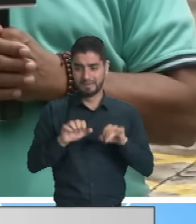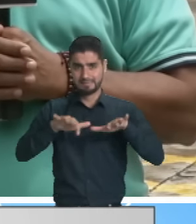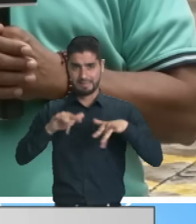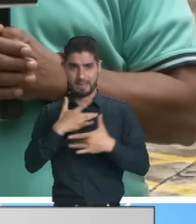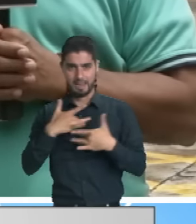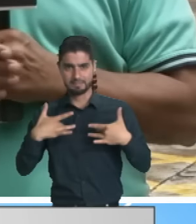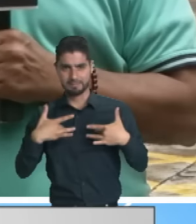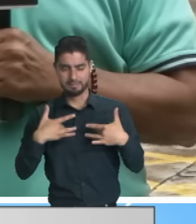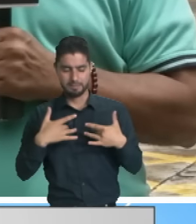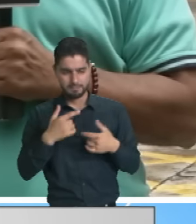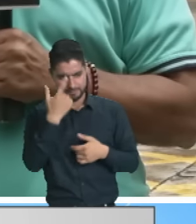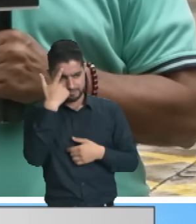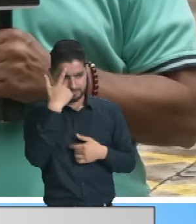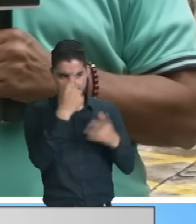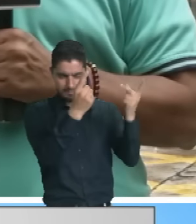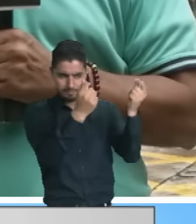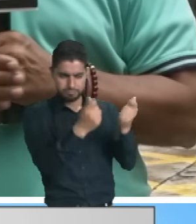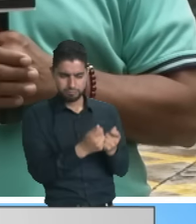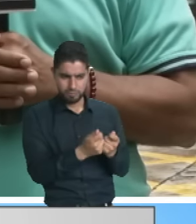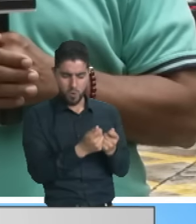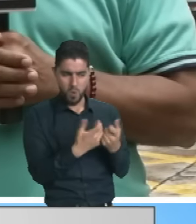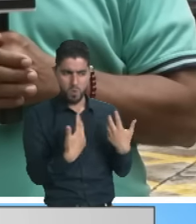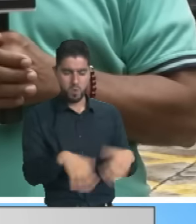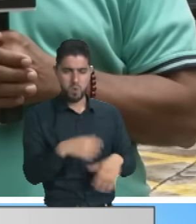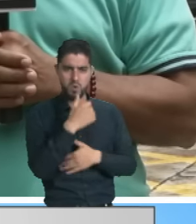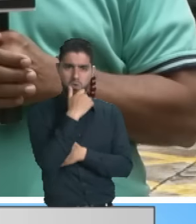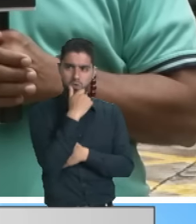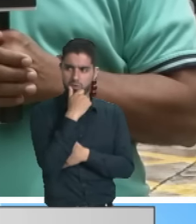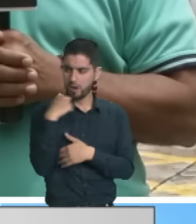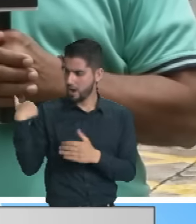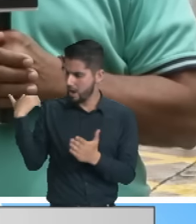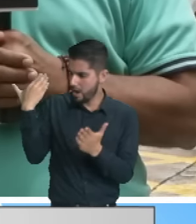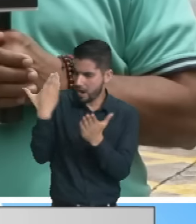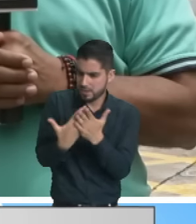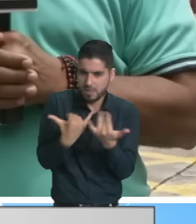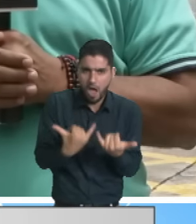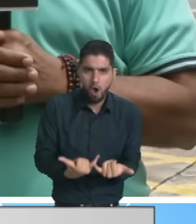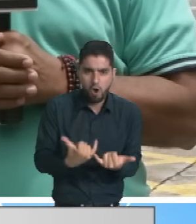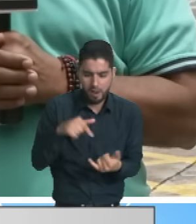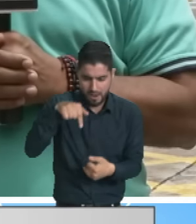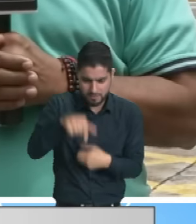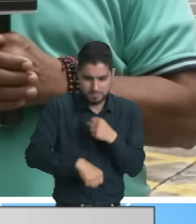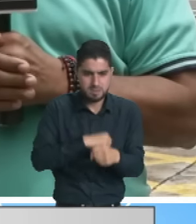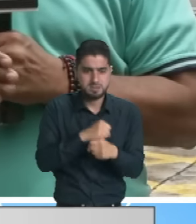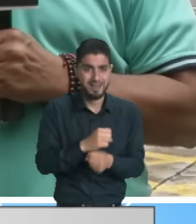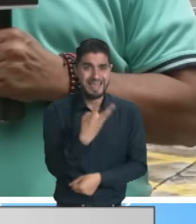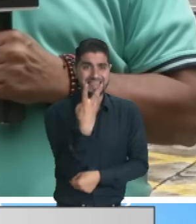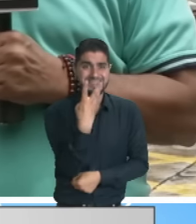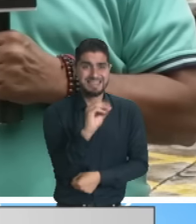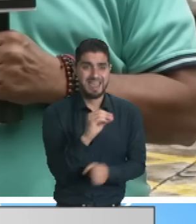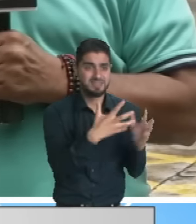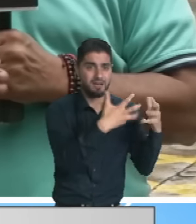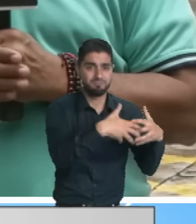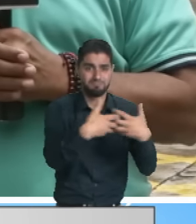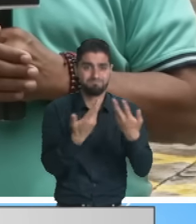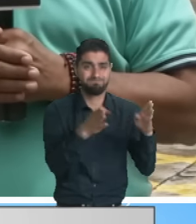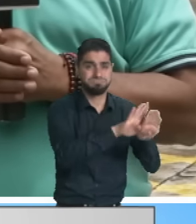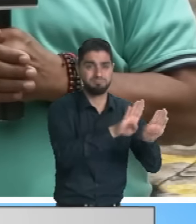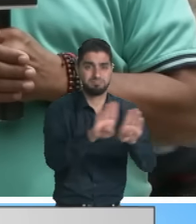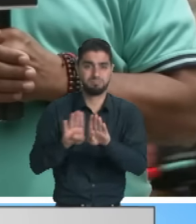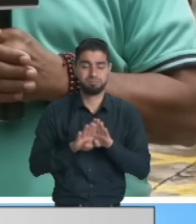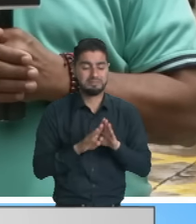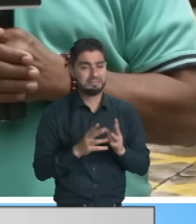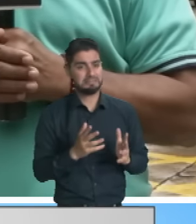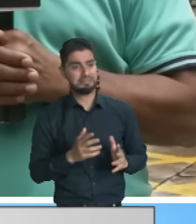Salud señala que ya son 30 las que han sido cerradas en lo corrido del presente año. Estas IPS en su mayoría